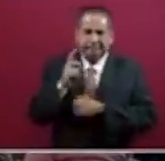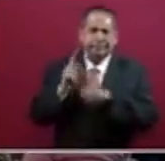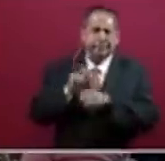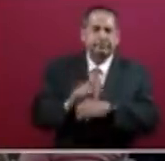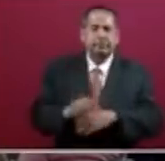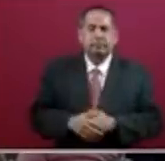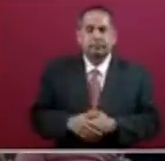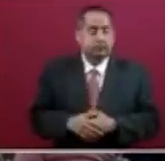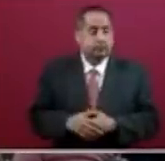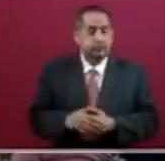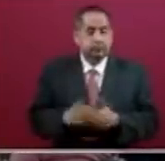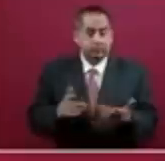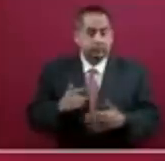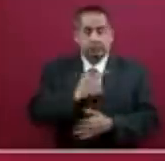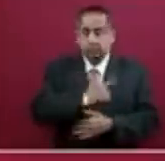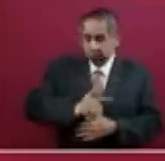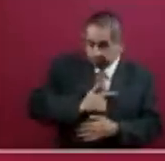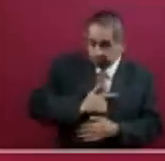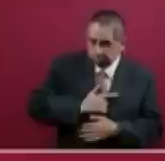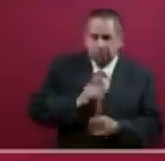que me ha gustado es servir.